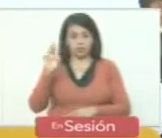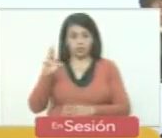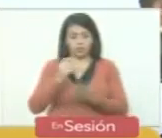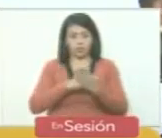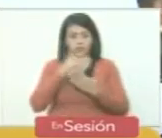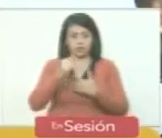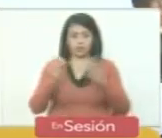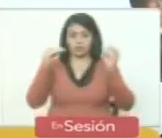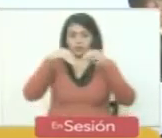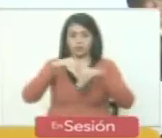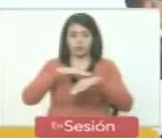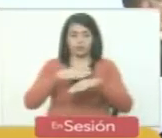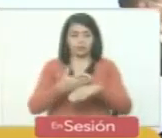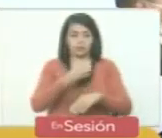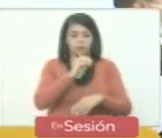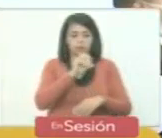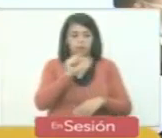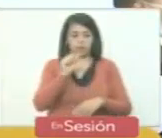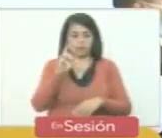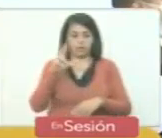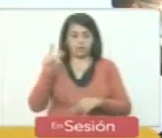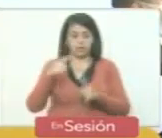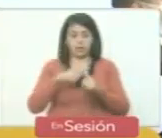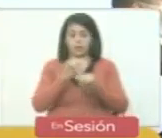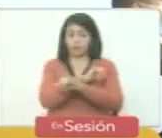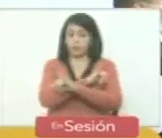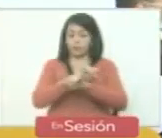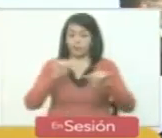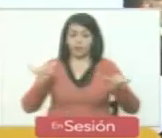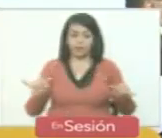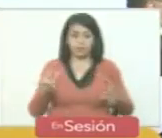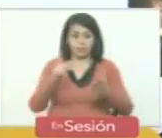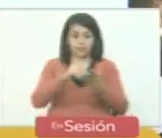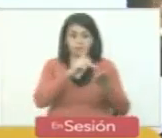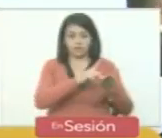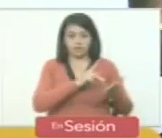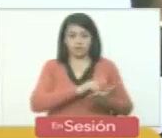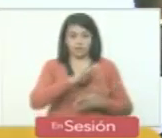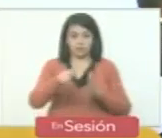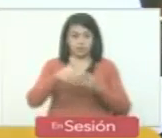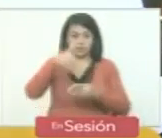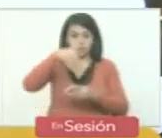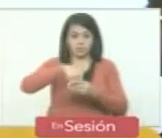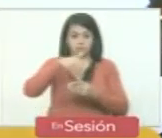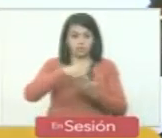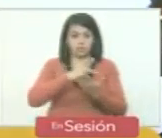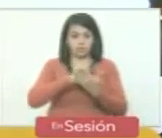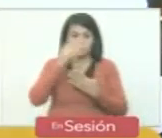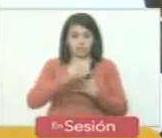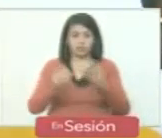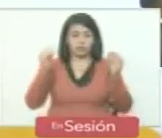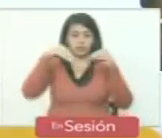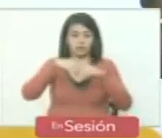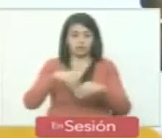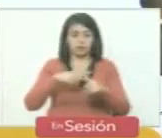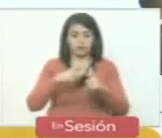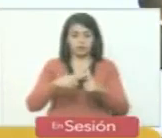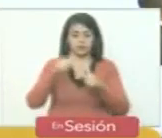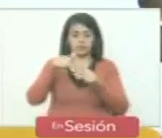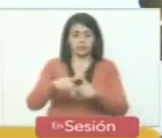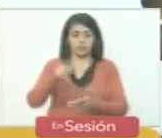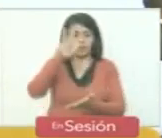proyecto de acuerdo, y Oscar Ronderos. Finalizadas las intervenciones y sometido a votación el proyecto de acuerdo,